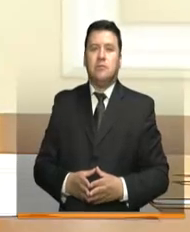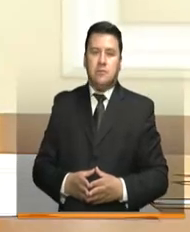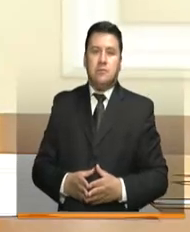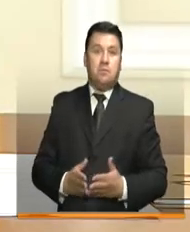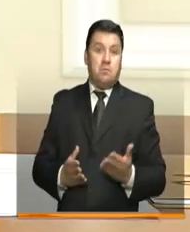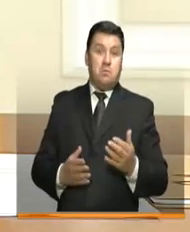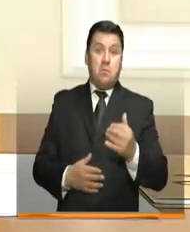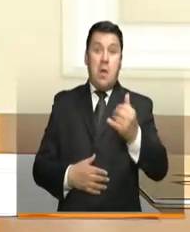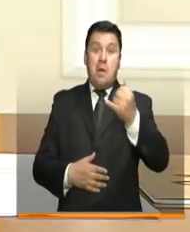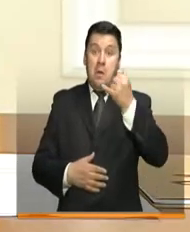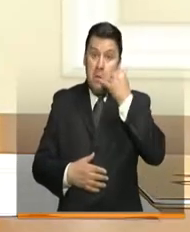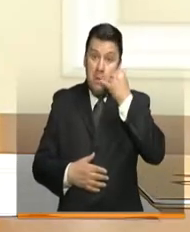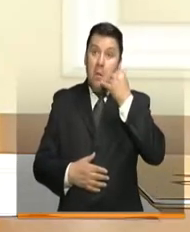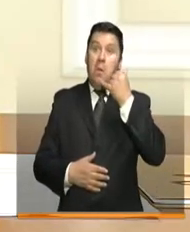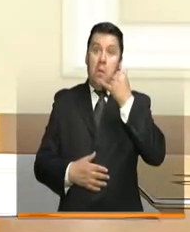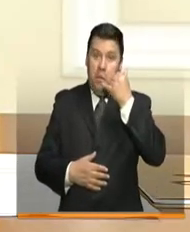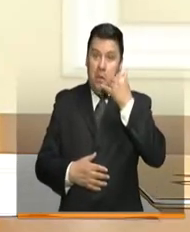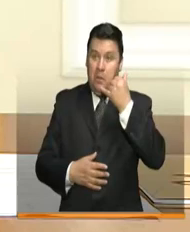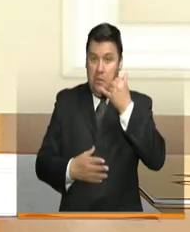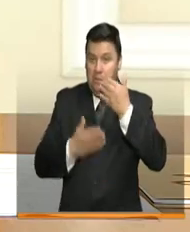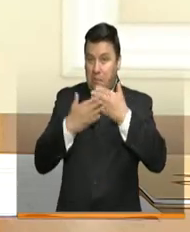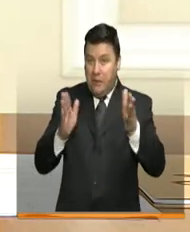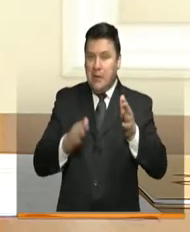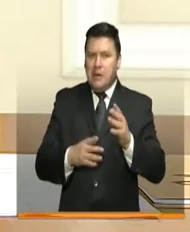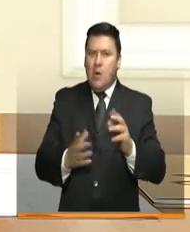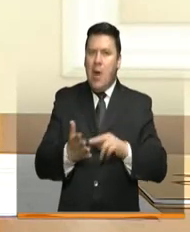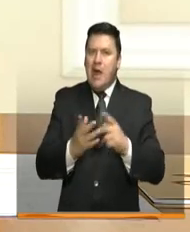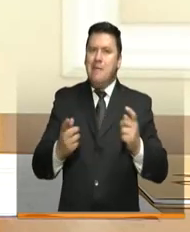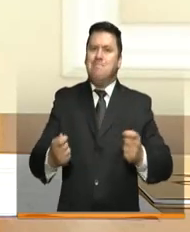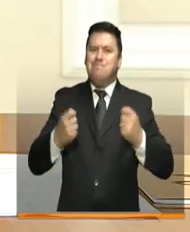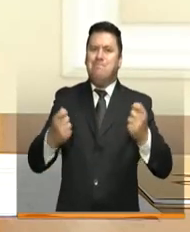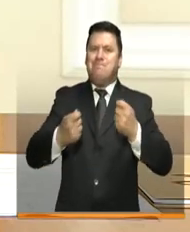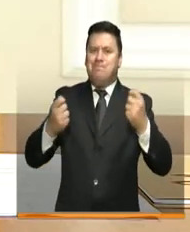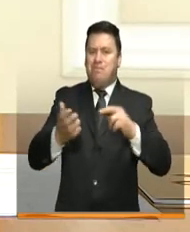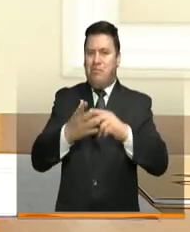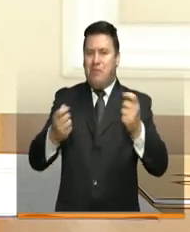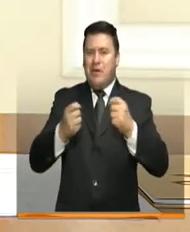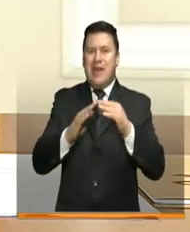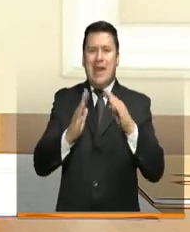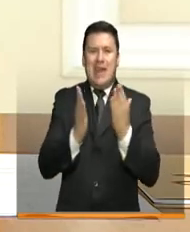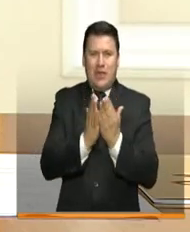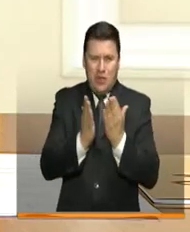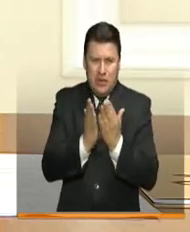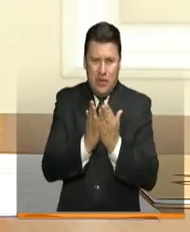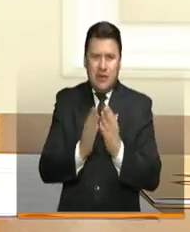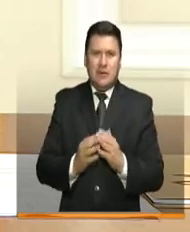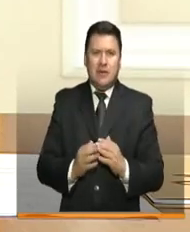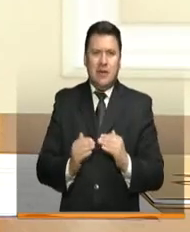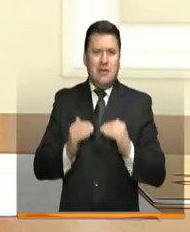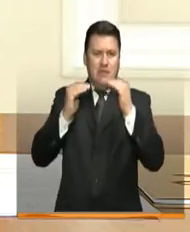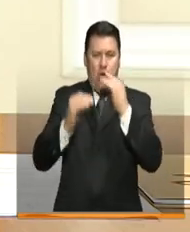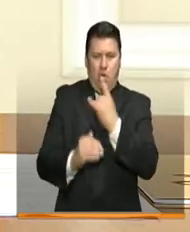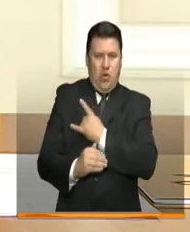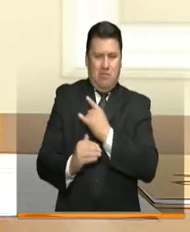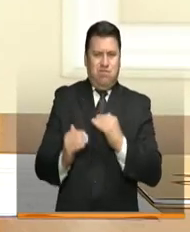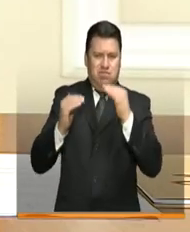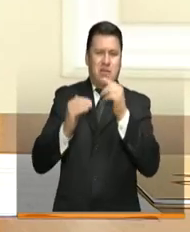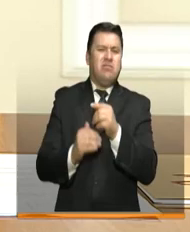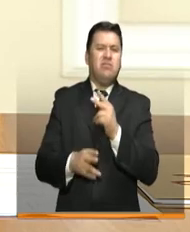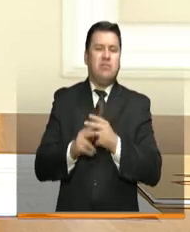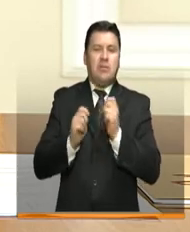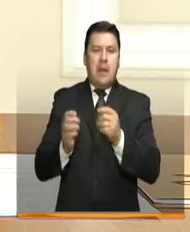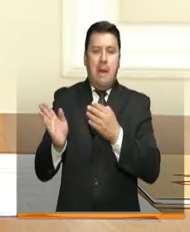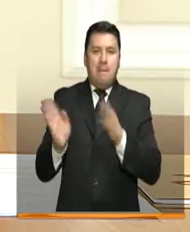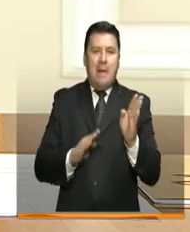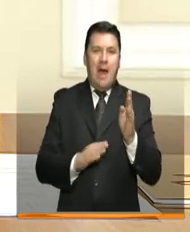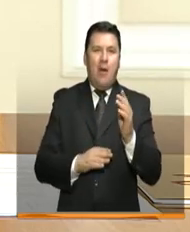Otra de las líneas que nosotros hemos promovido en materia de educación y educación superior es lo que llamamos el